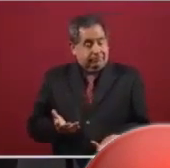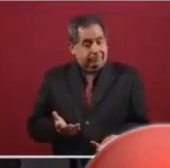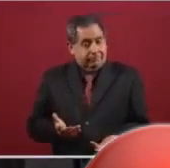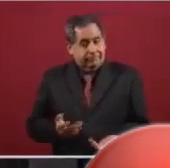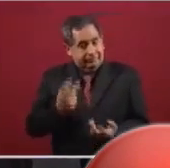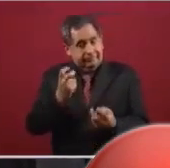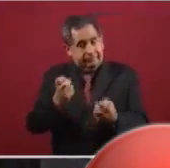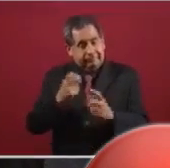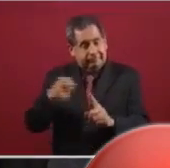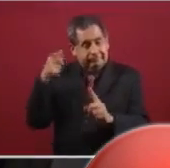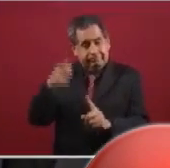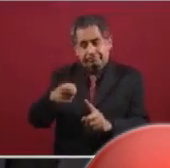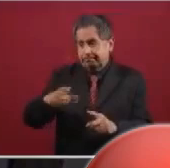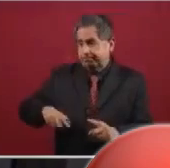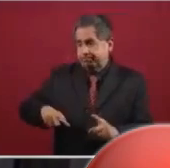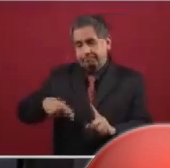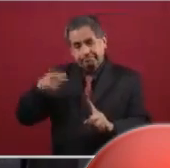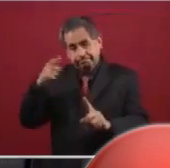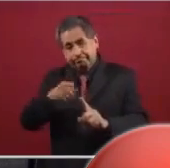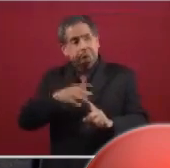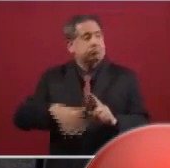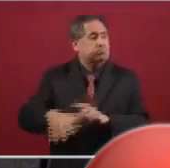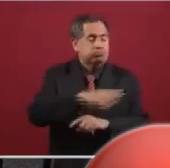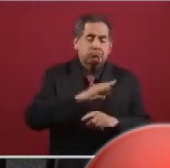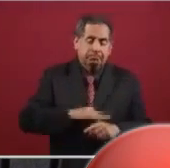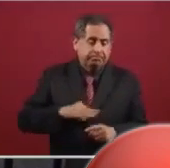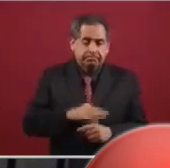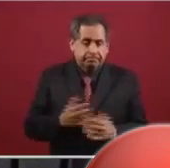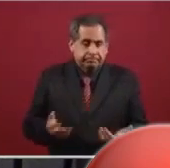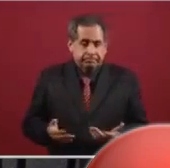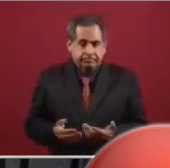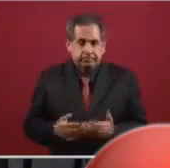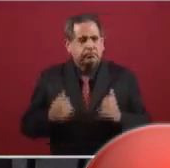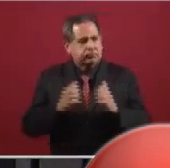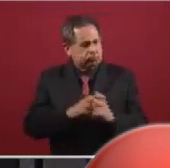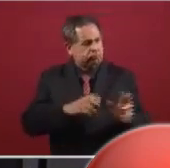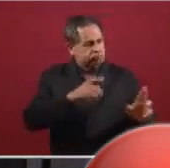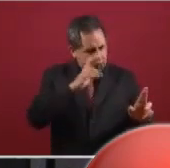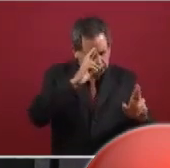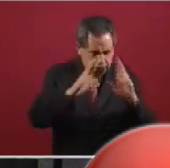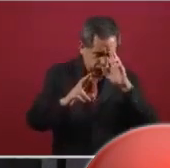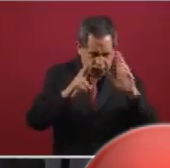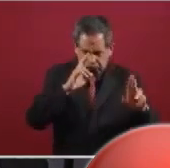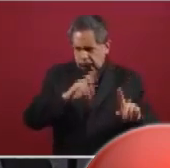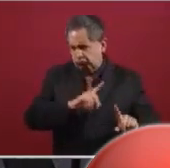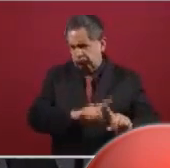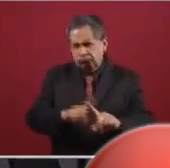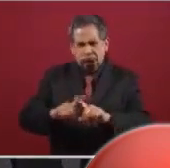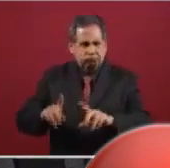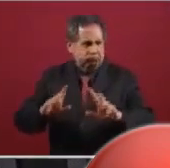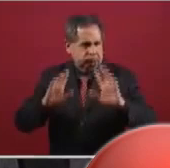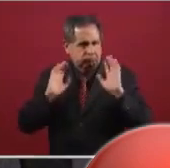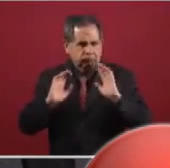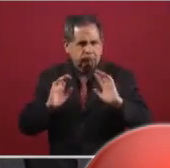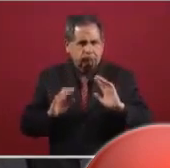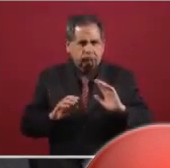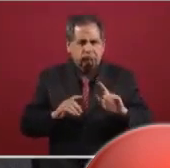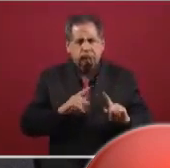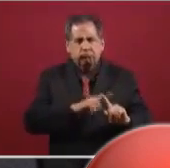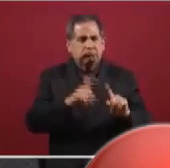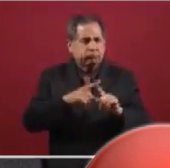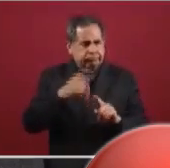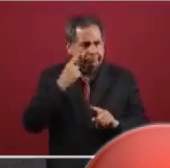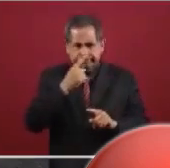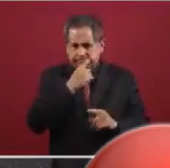Ese es el propósito, desde luego siendo respetuoso de las